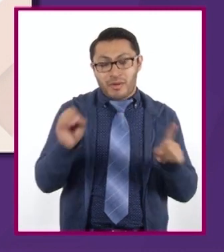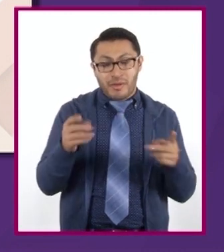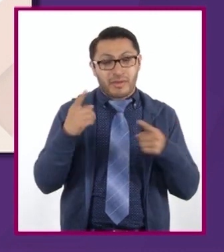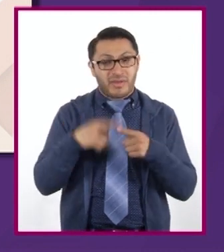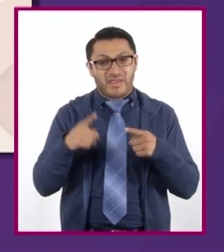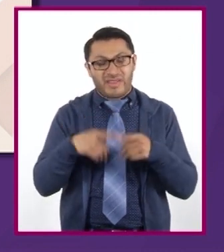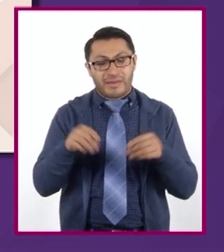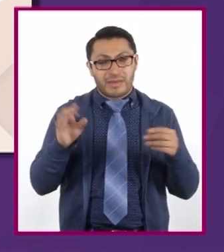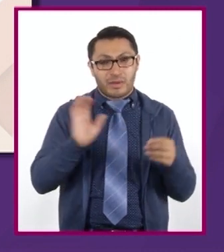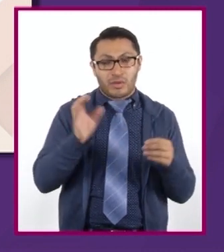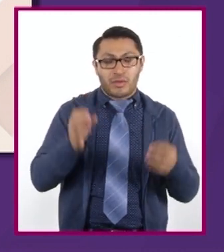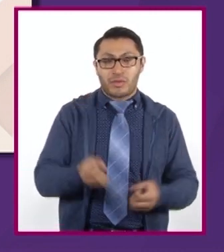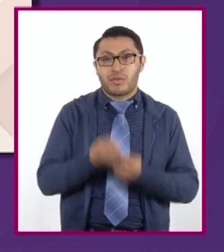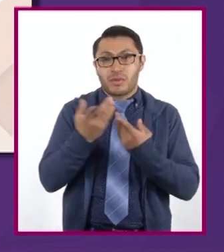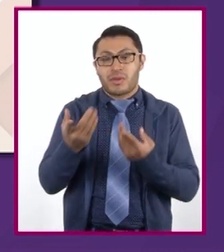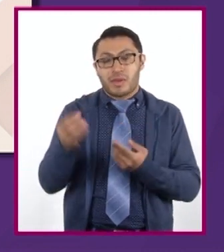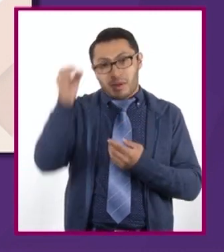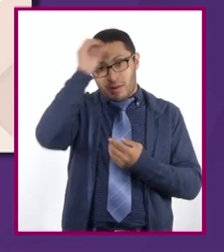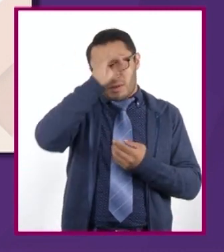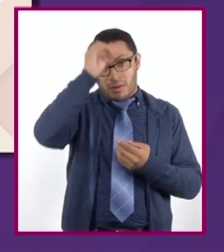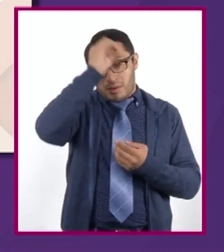y argumentar sus puntos de vista.